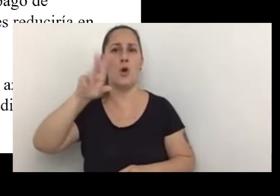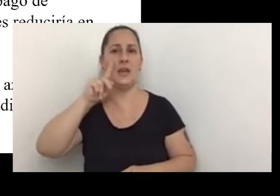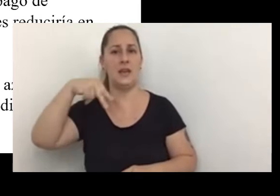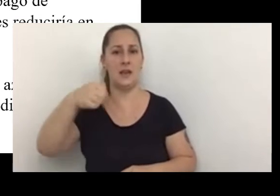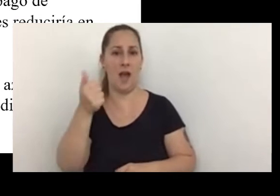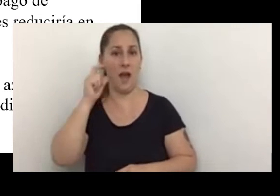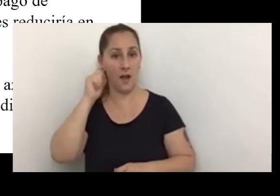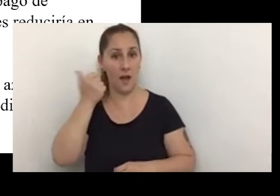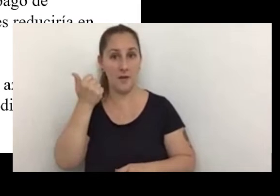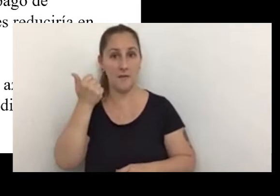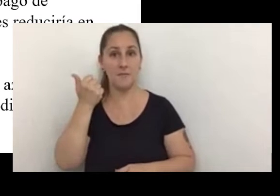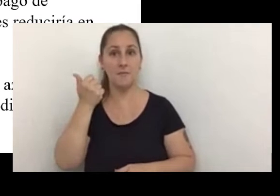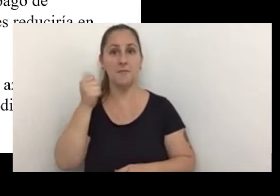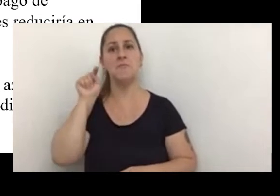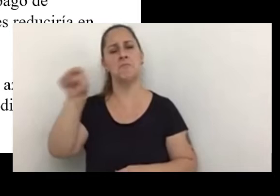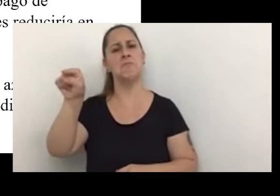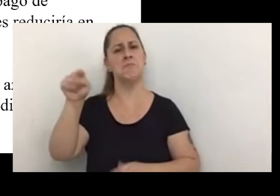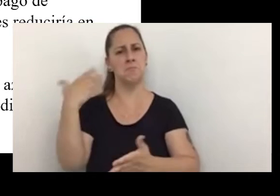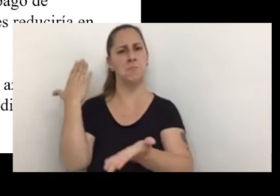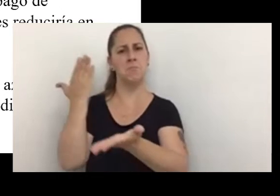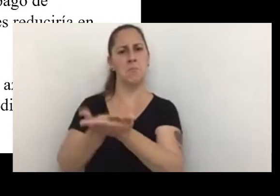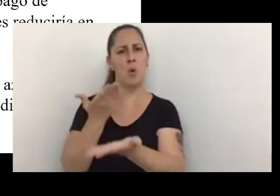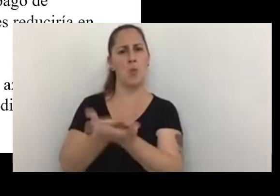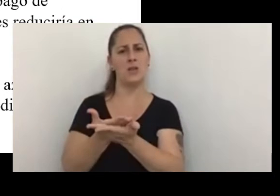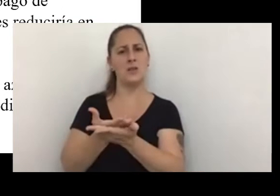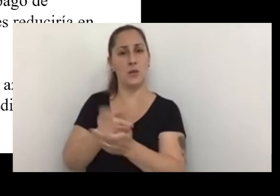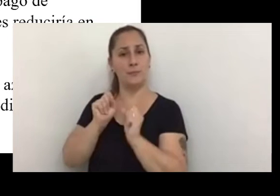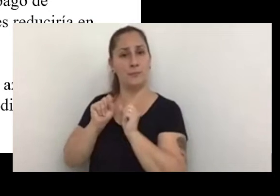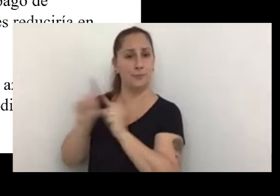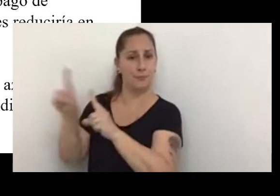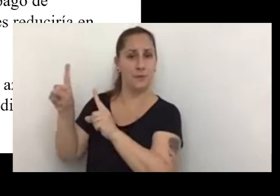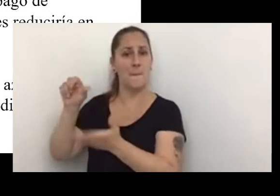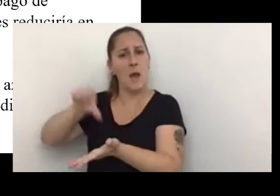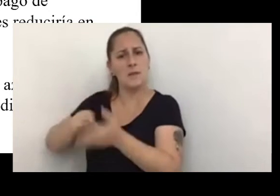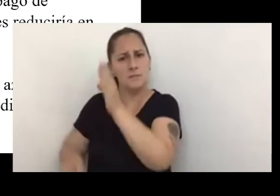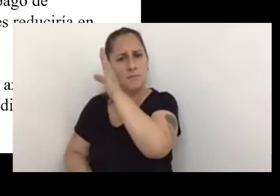donde ha propuesto que en su país se implemente un impuesto